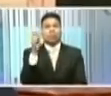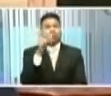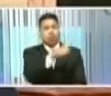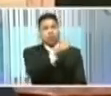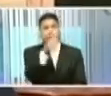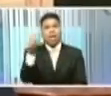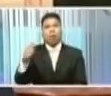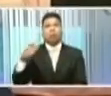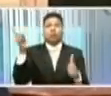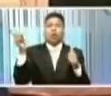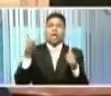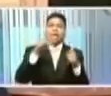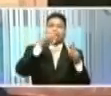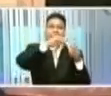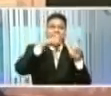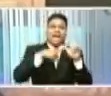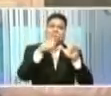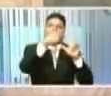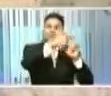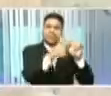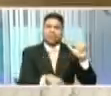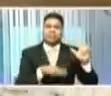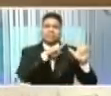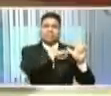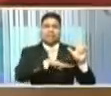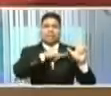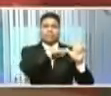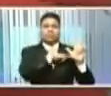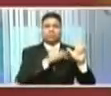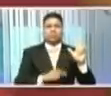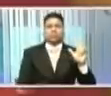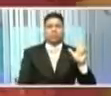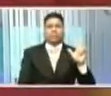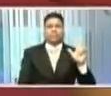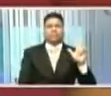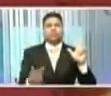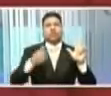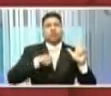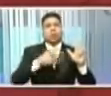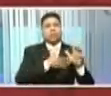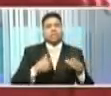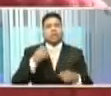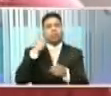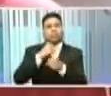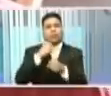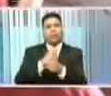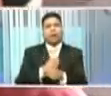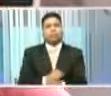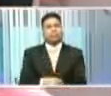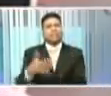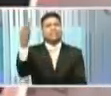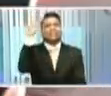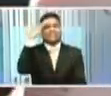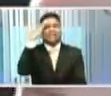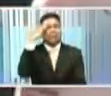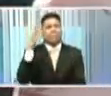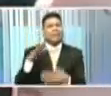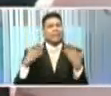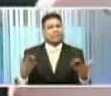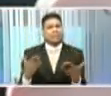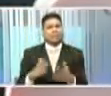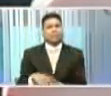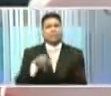las misiones, Aristóbulo. Yo quiero un trabajo. ¿Ustedes saben para qué, Luis José